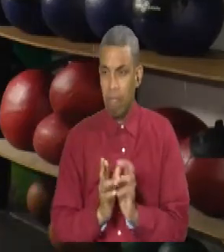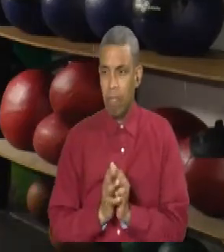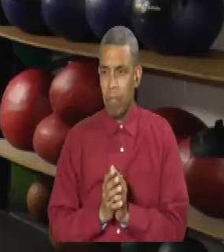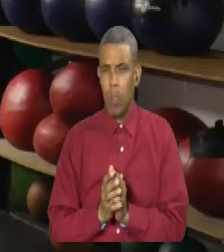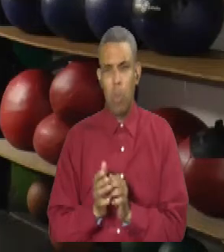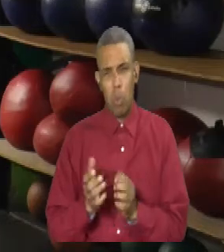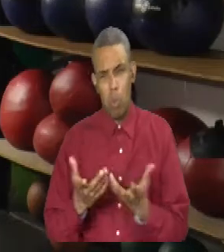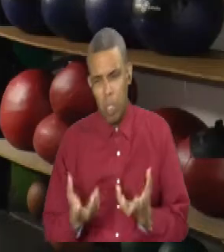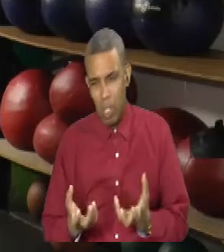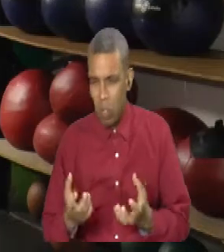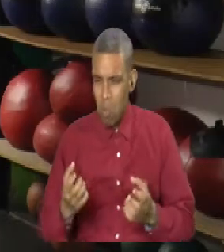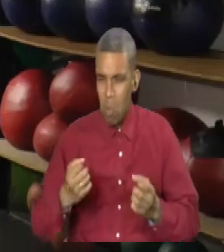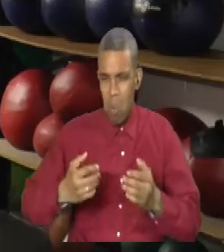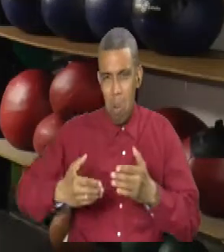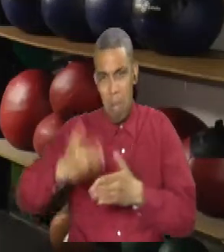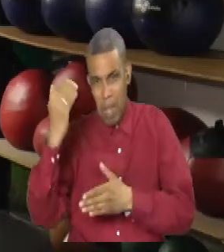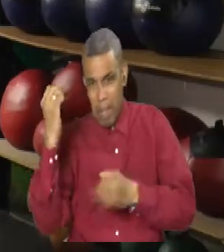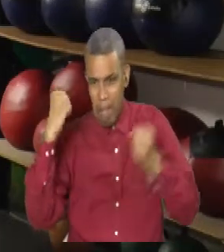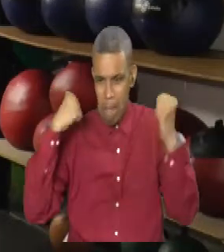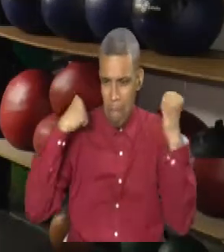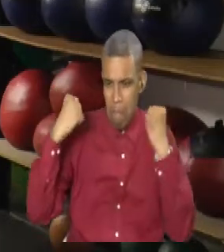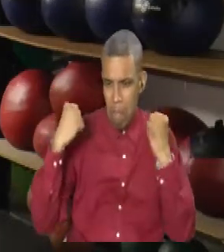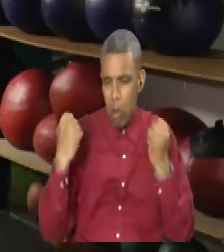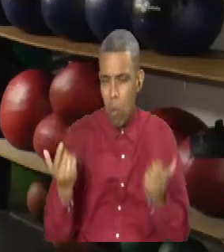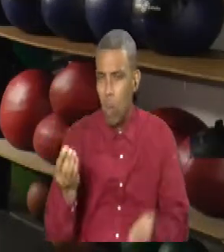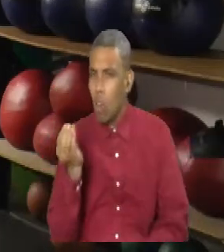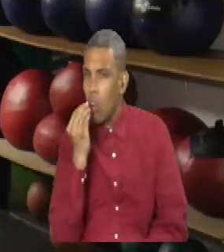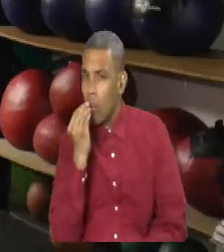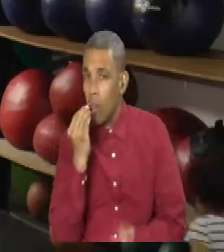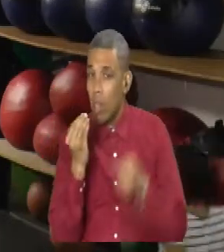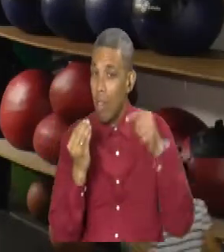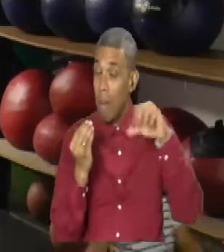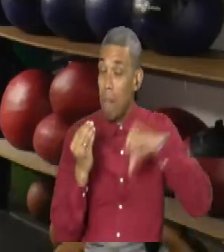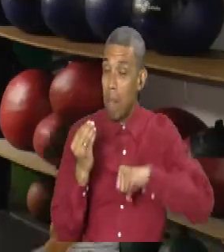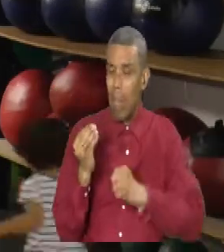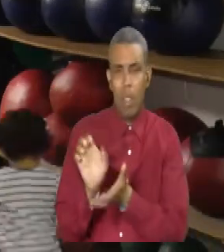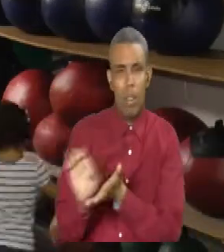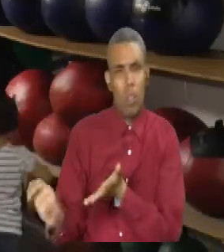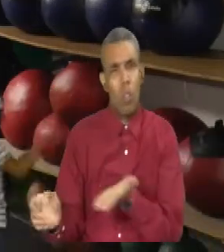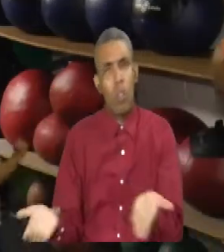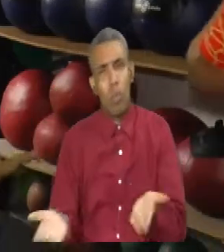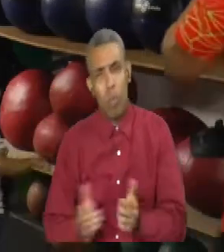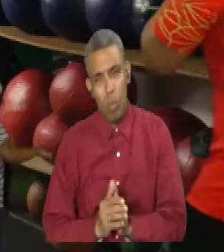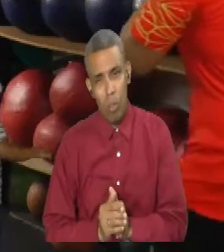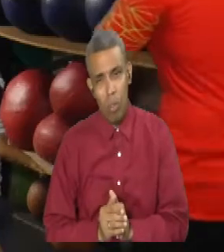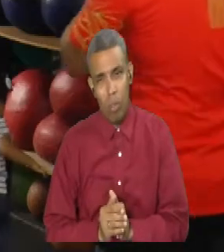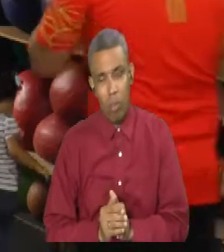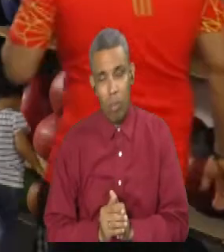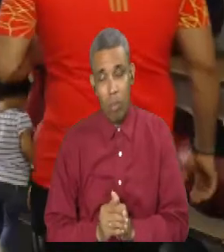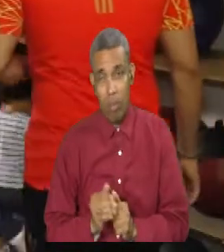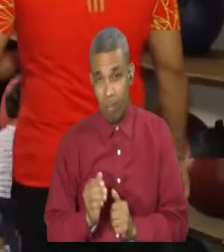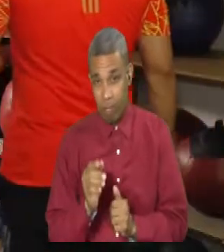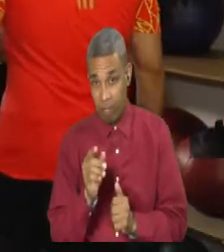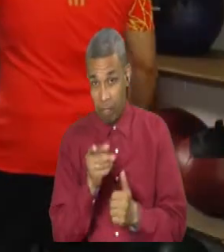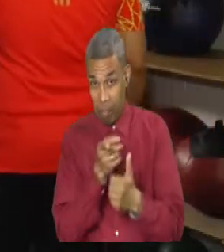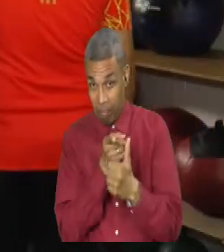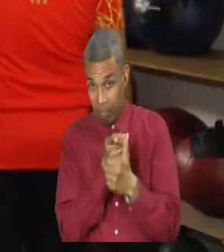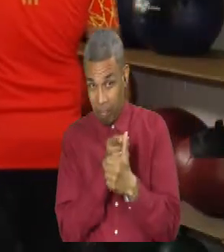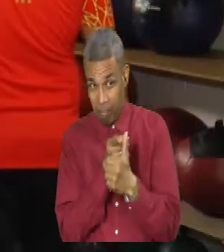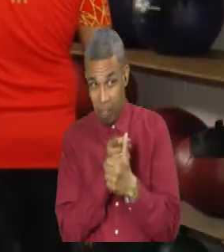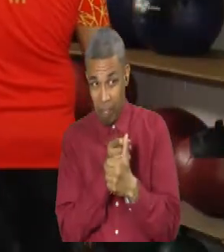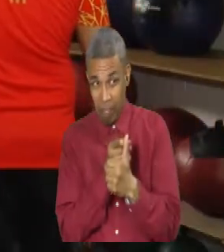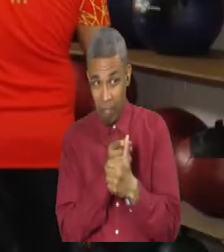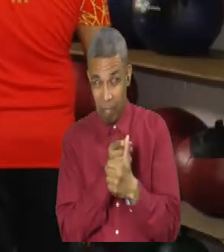debo dejar para empezar a mi proceso? Bueno, lo principal, primero, para esas personas, primero hay que